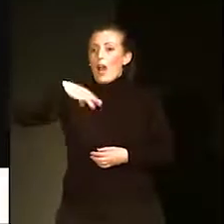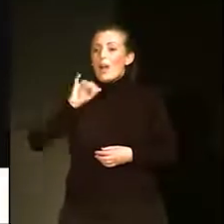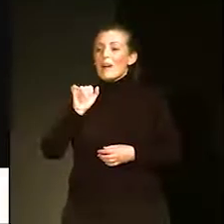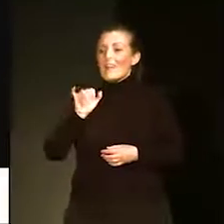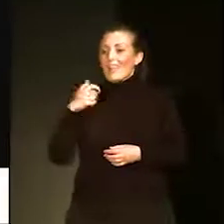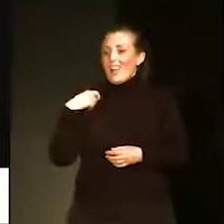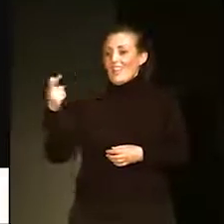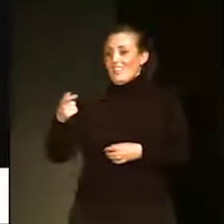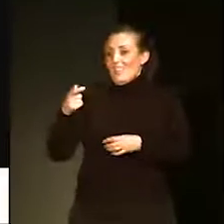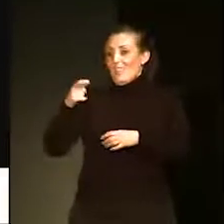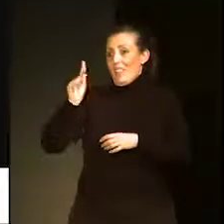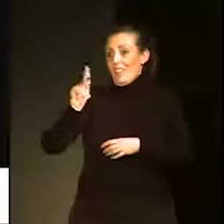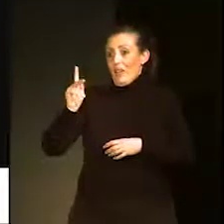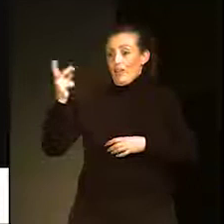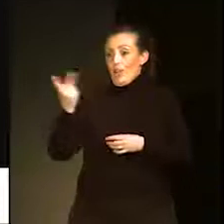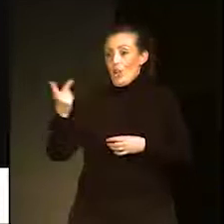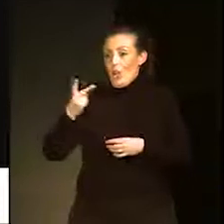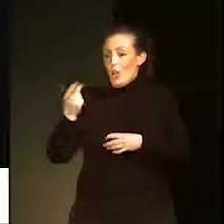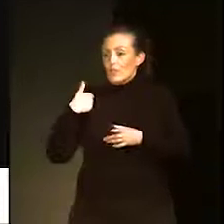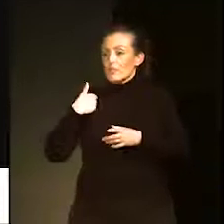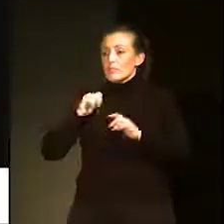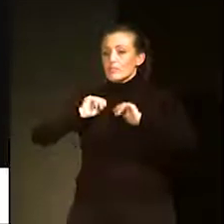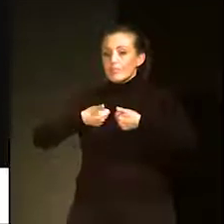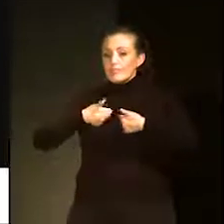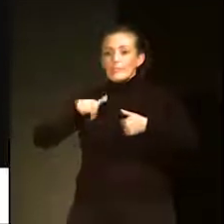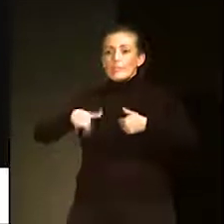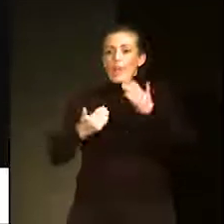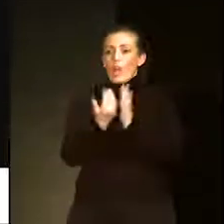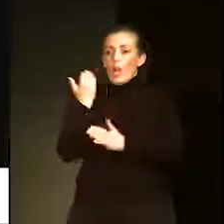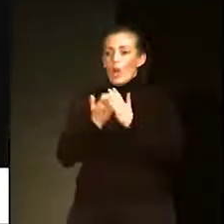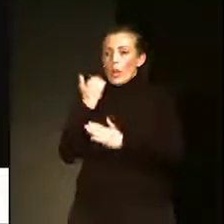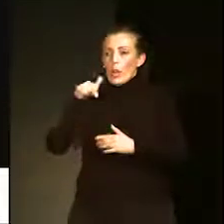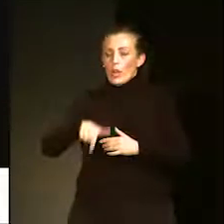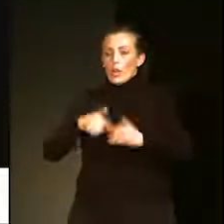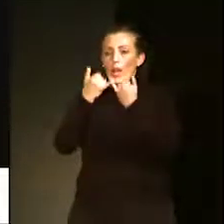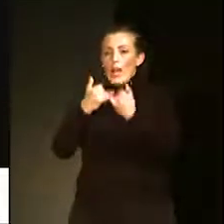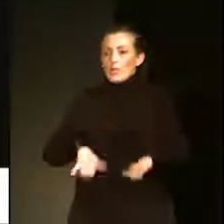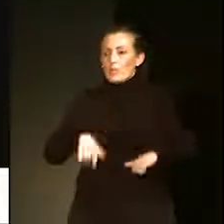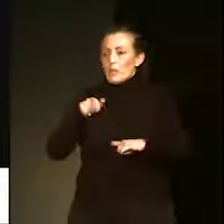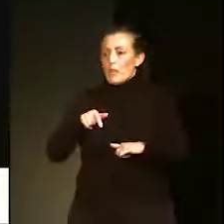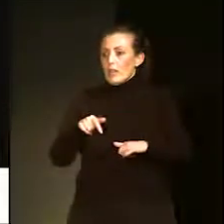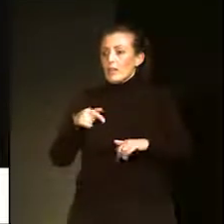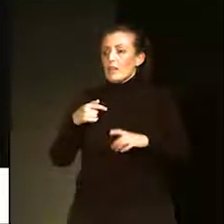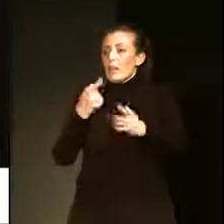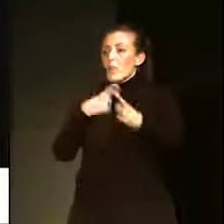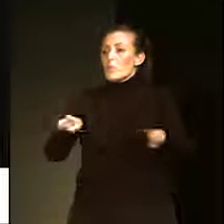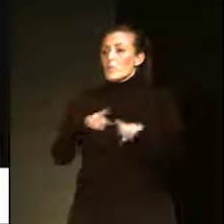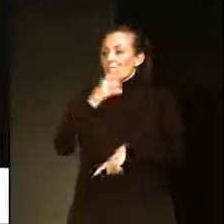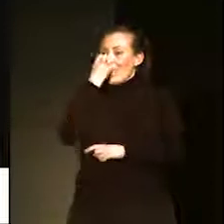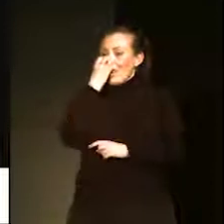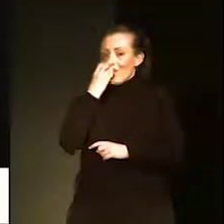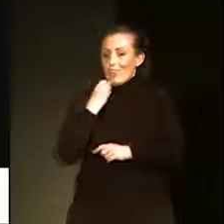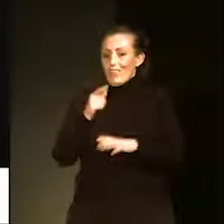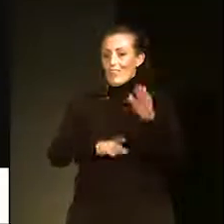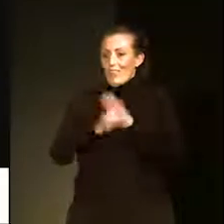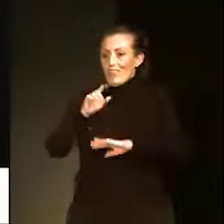David la actividad con la que se va a iniciar esta jornada, esa actividad de Musicircu que se va a desarrollar